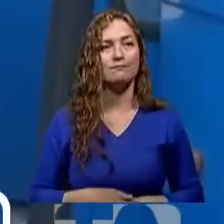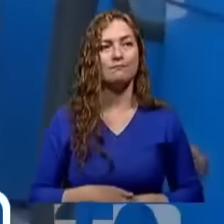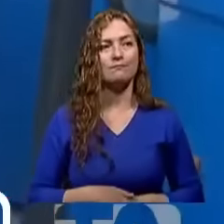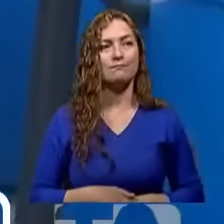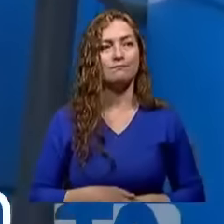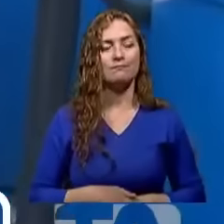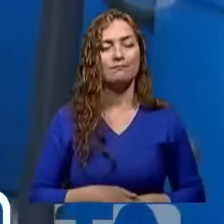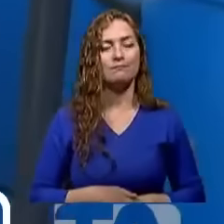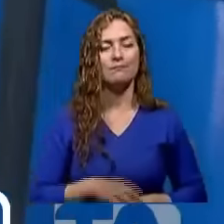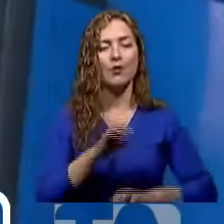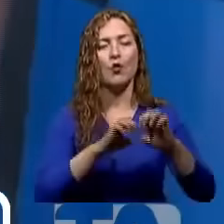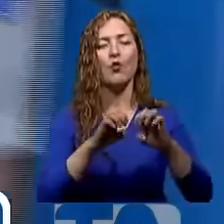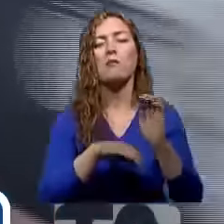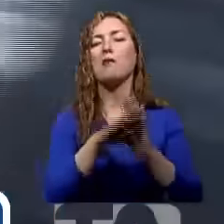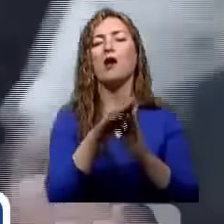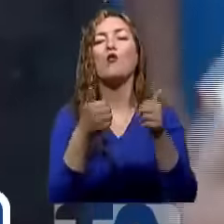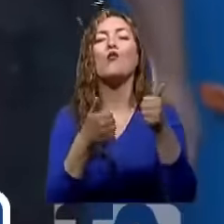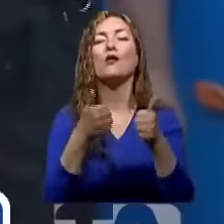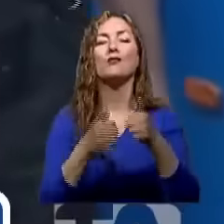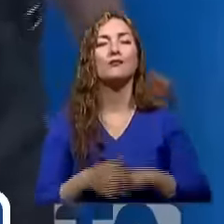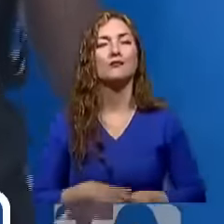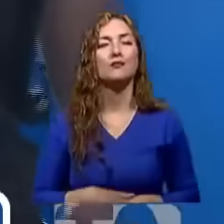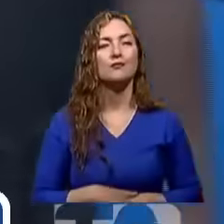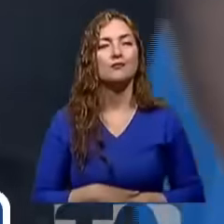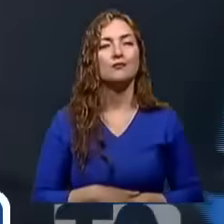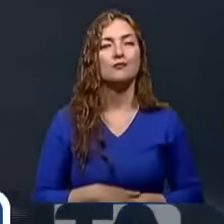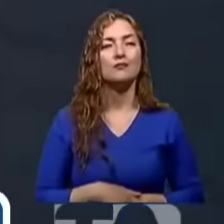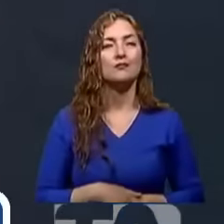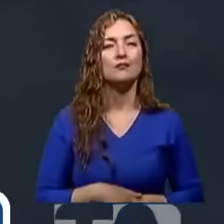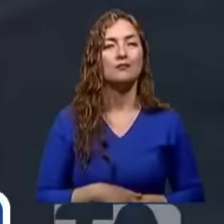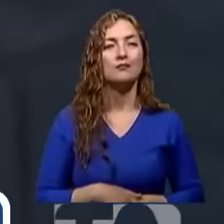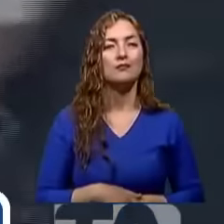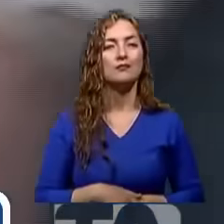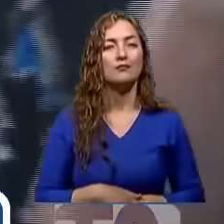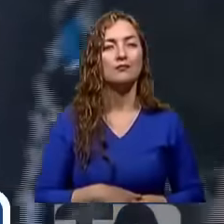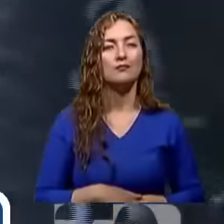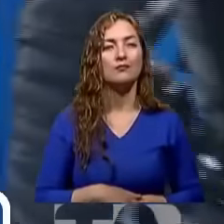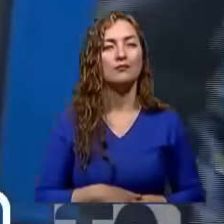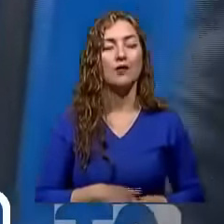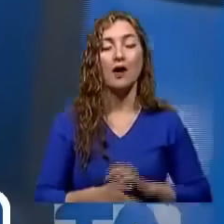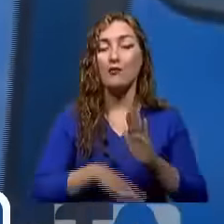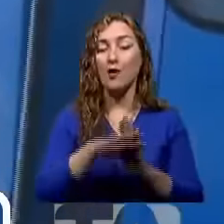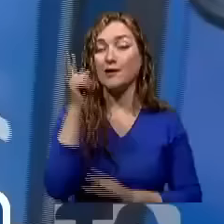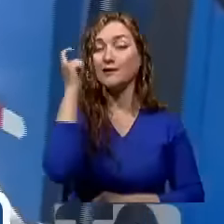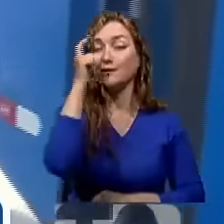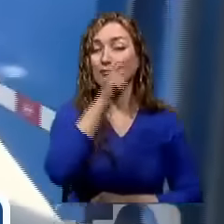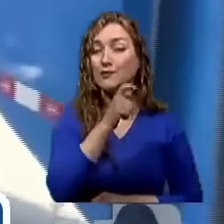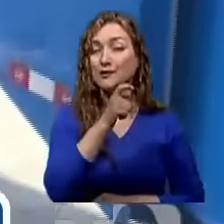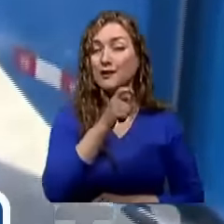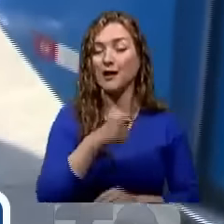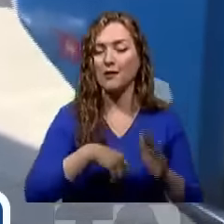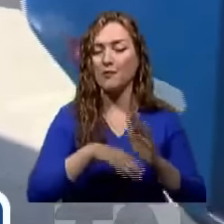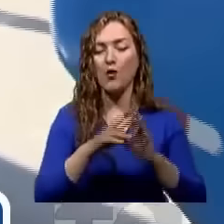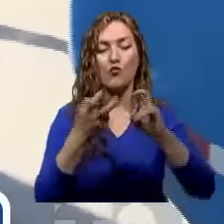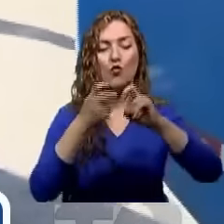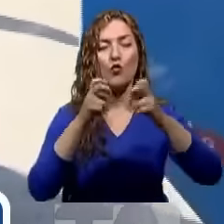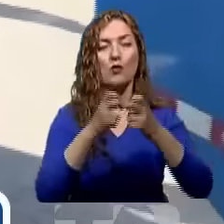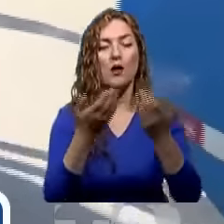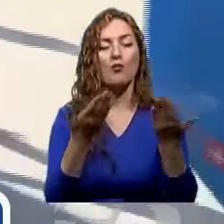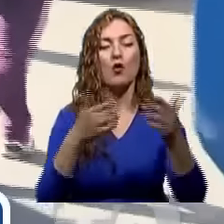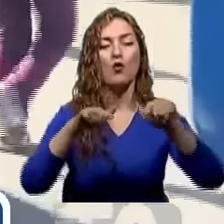que se registran en su mayoría en este sector? Bueno, nosotros tenemos, esta para nosotros más que conflictiva es una zona de interés. Recordemos que nos